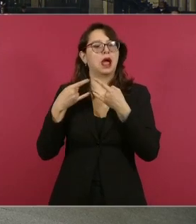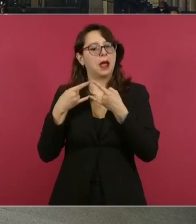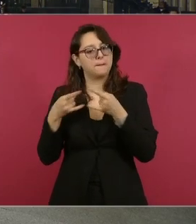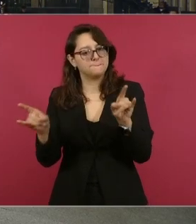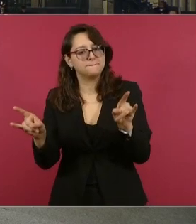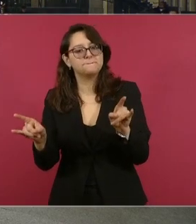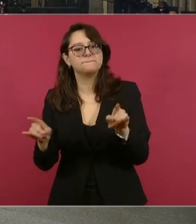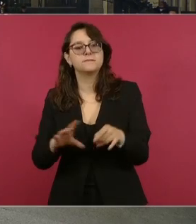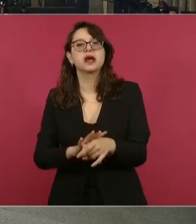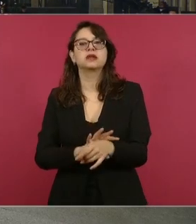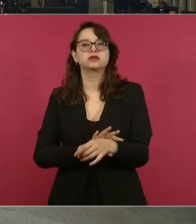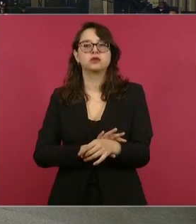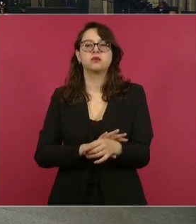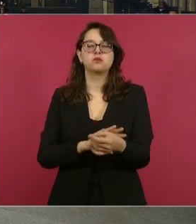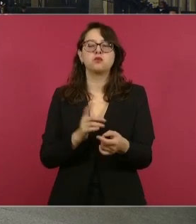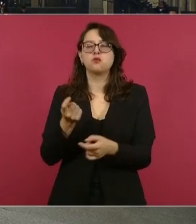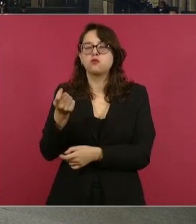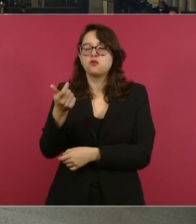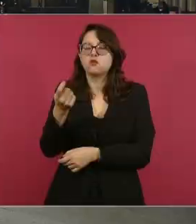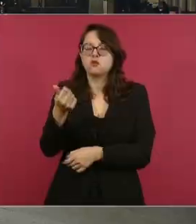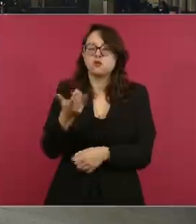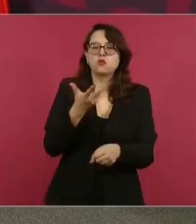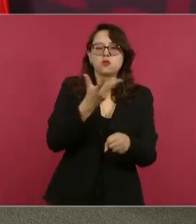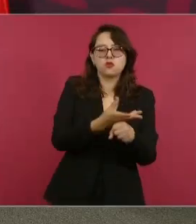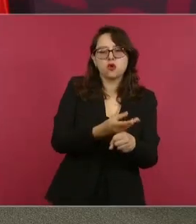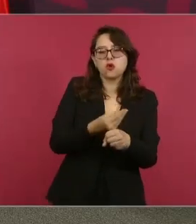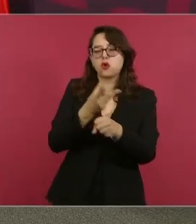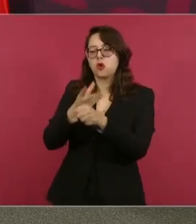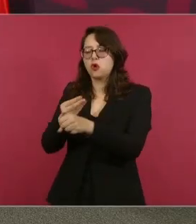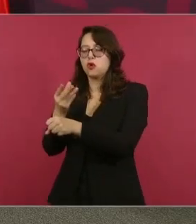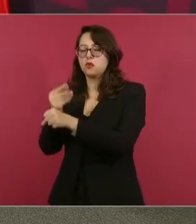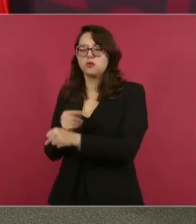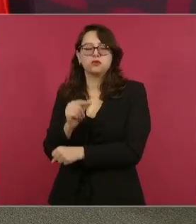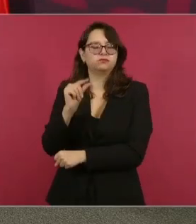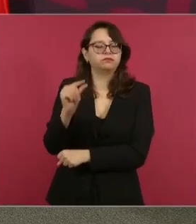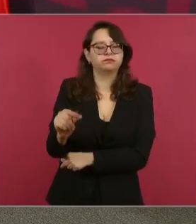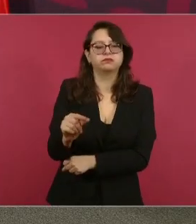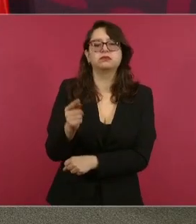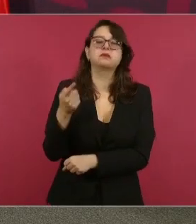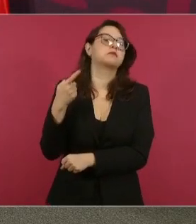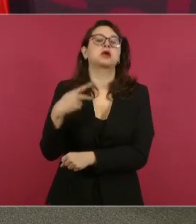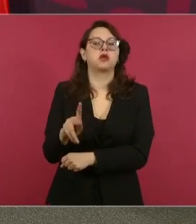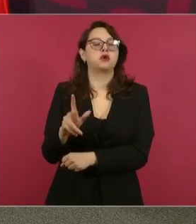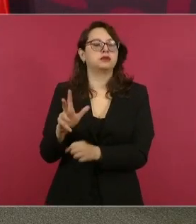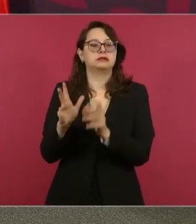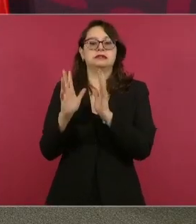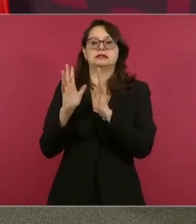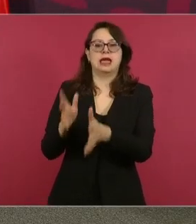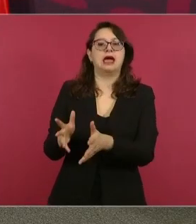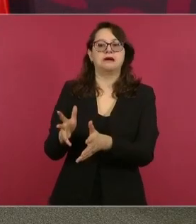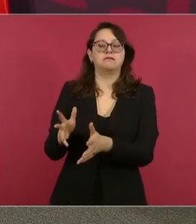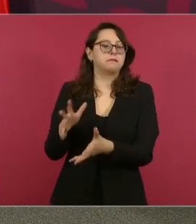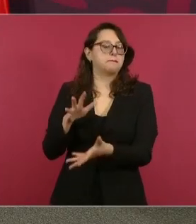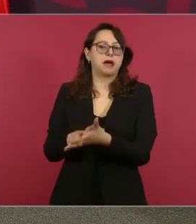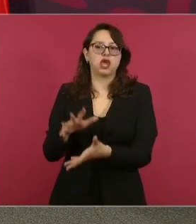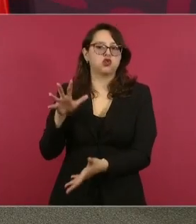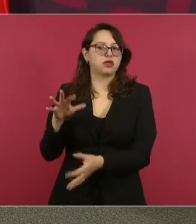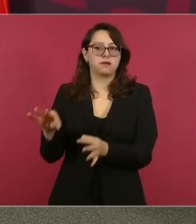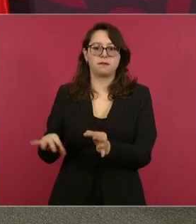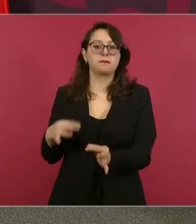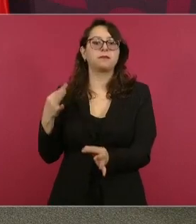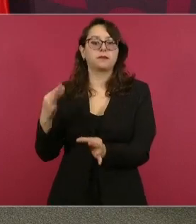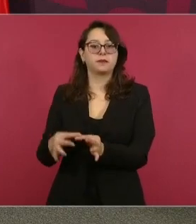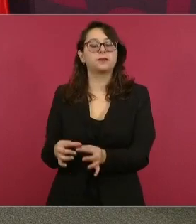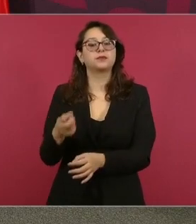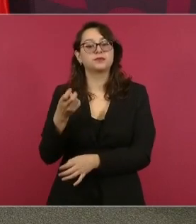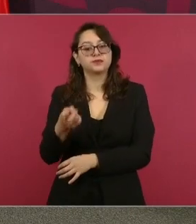Siguen haciendo algunos trabajos, comunicaciones y transportes, pero ya está restablecido. Eso nos facilita el que